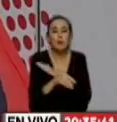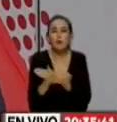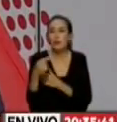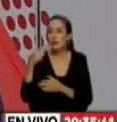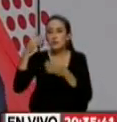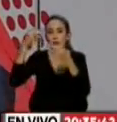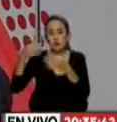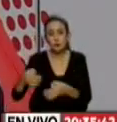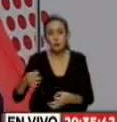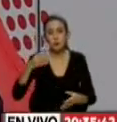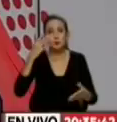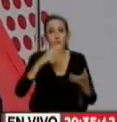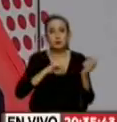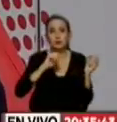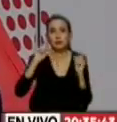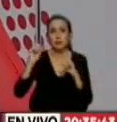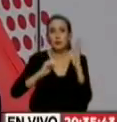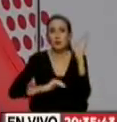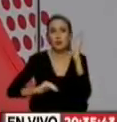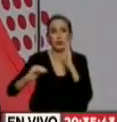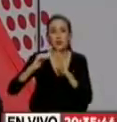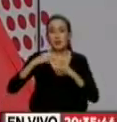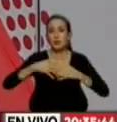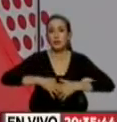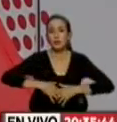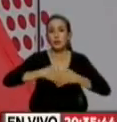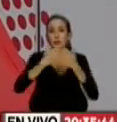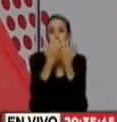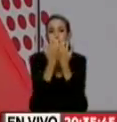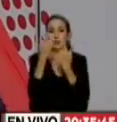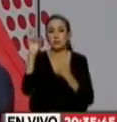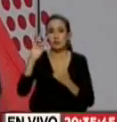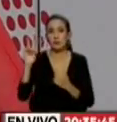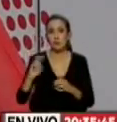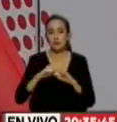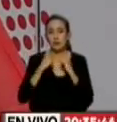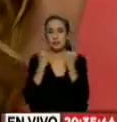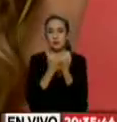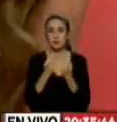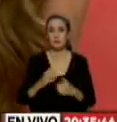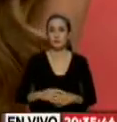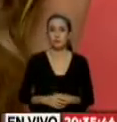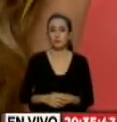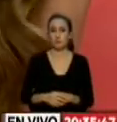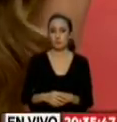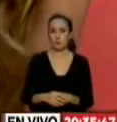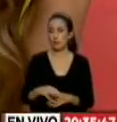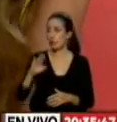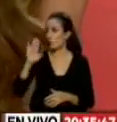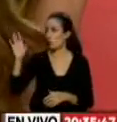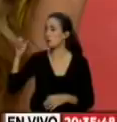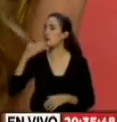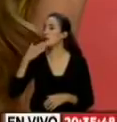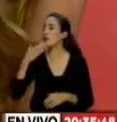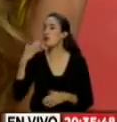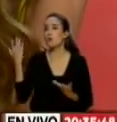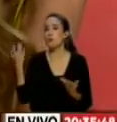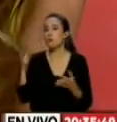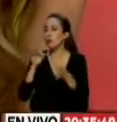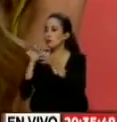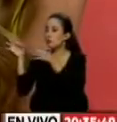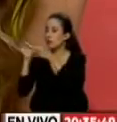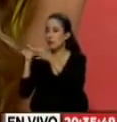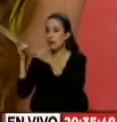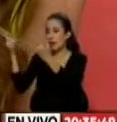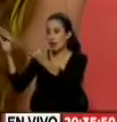salen justamente por esta hiperinflación y por esta crisis que está viviendo la sociedad. En pocas palabras, ¿de qué forma usted describiría lo que se está viviendo o